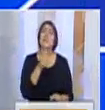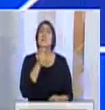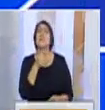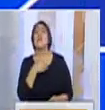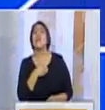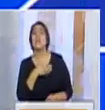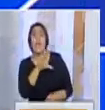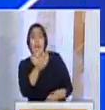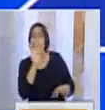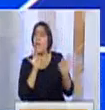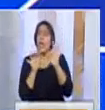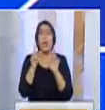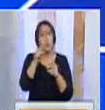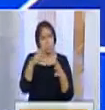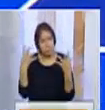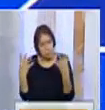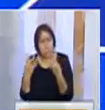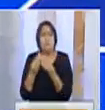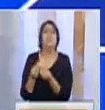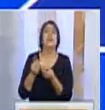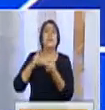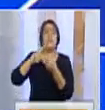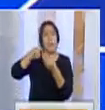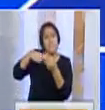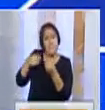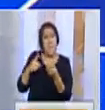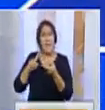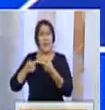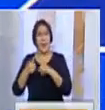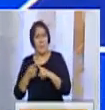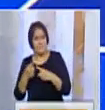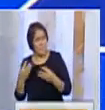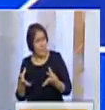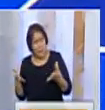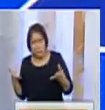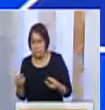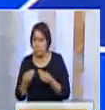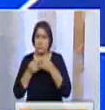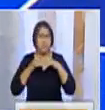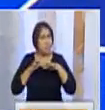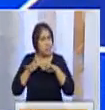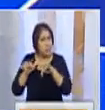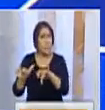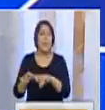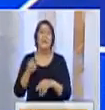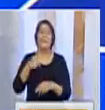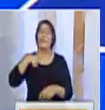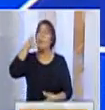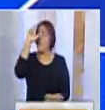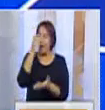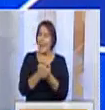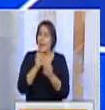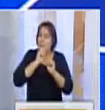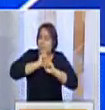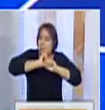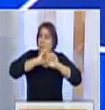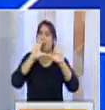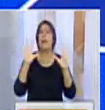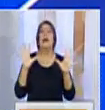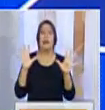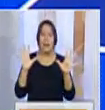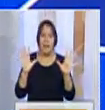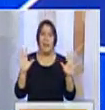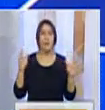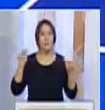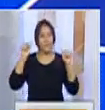a sus familiares, lleven a sus amigos, participemos de forma masiva. Creo que hay que tener muy claro que la